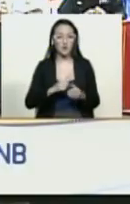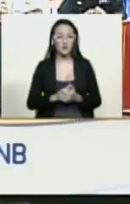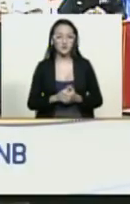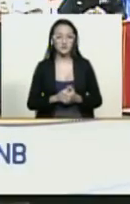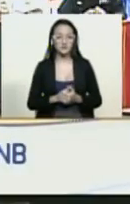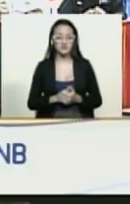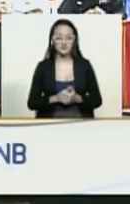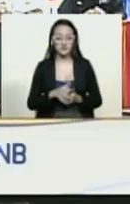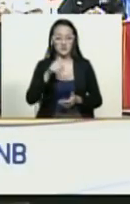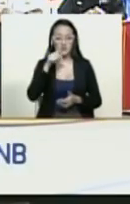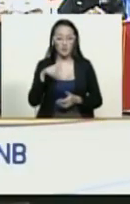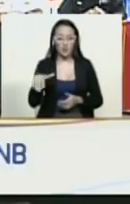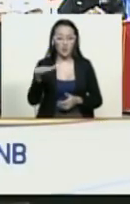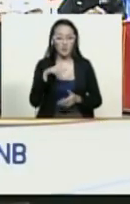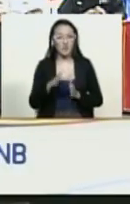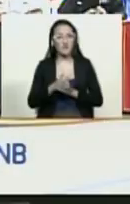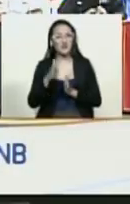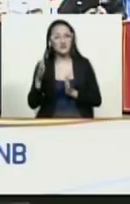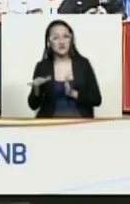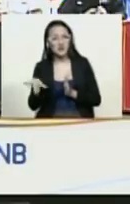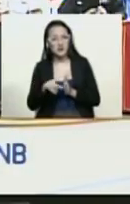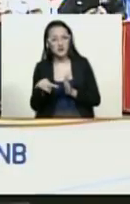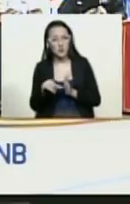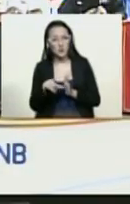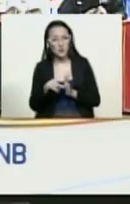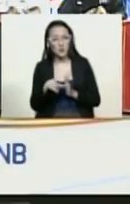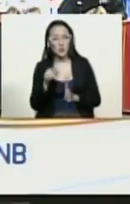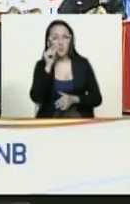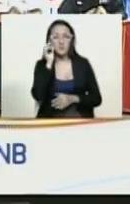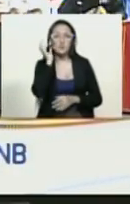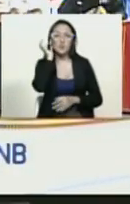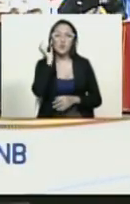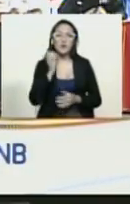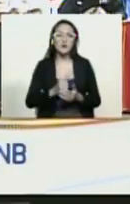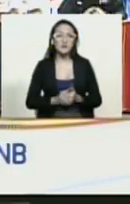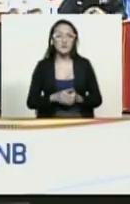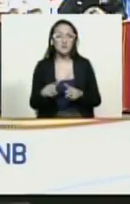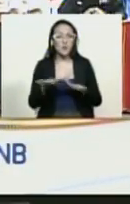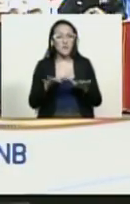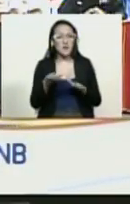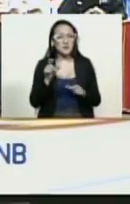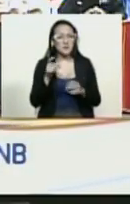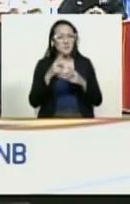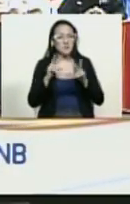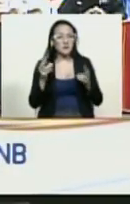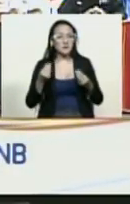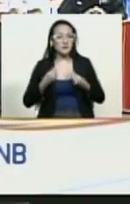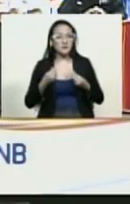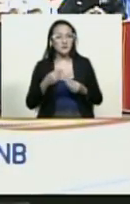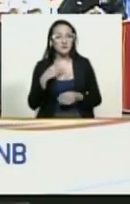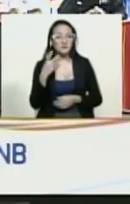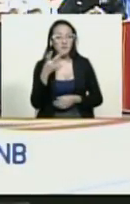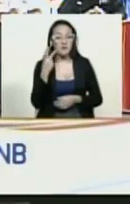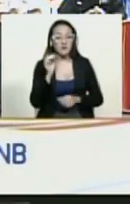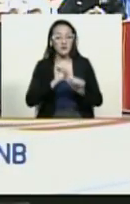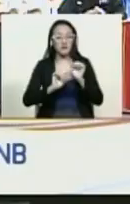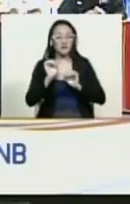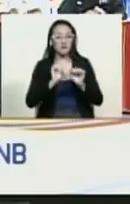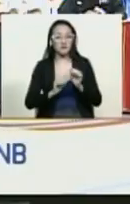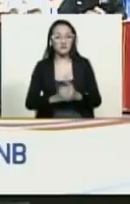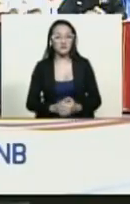del Poder Popular, de los vecinos, de las vecinas, del Movimiento por la Paz y la Vida con sus políticas